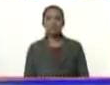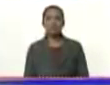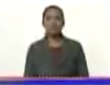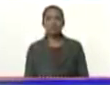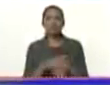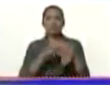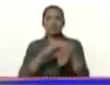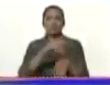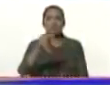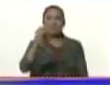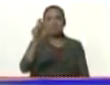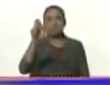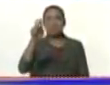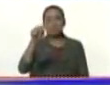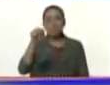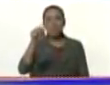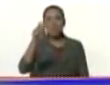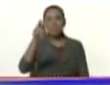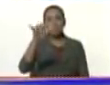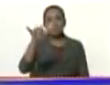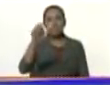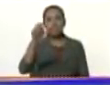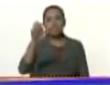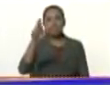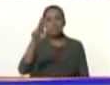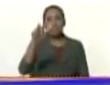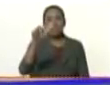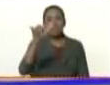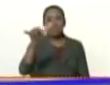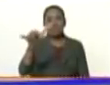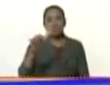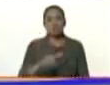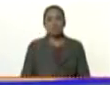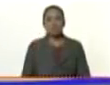Kengerly, Kennedy y Engerly.